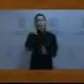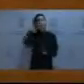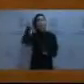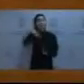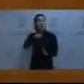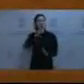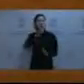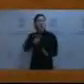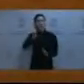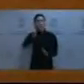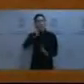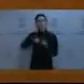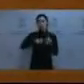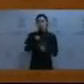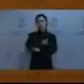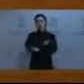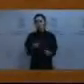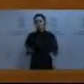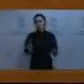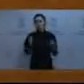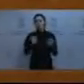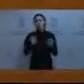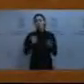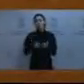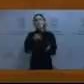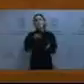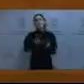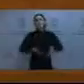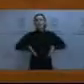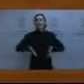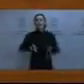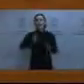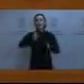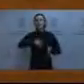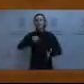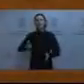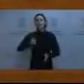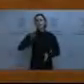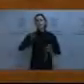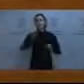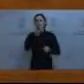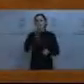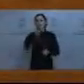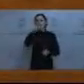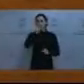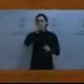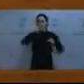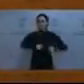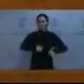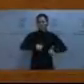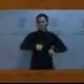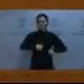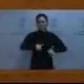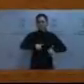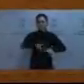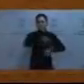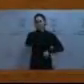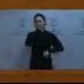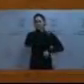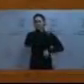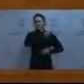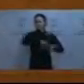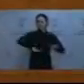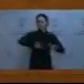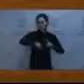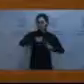no existe, plan que es el plan del Camino de Santiago. Hace 30 años lo tenían en Galicia, nosotros ahora tenemos un libro blanco que probablemente luego presente un